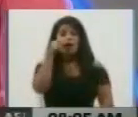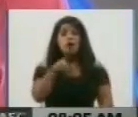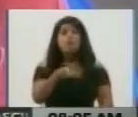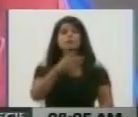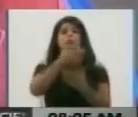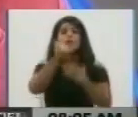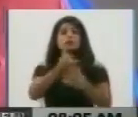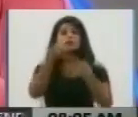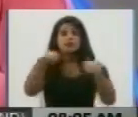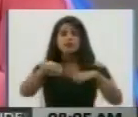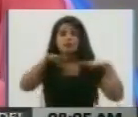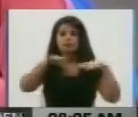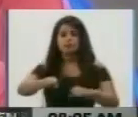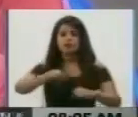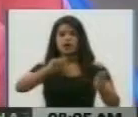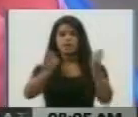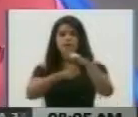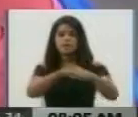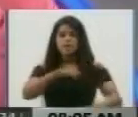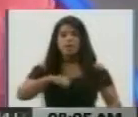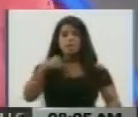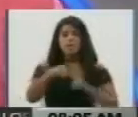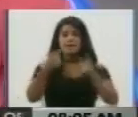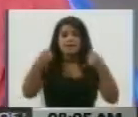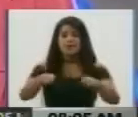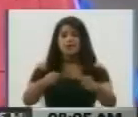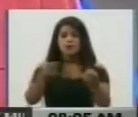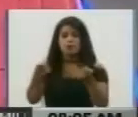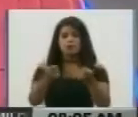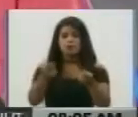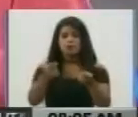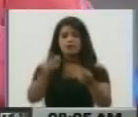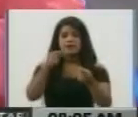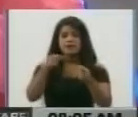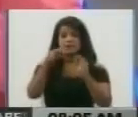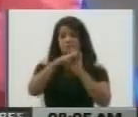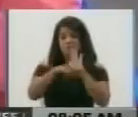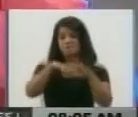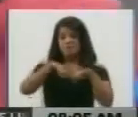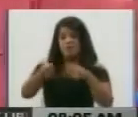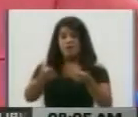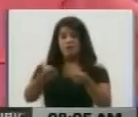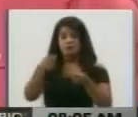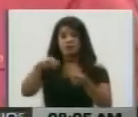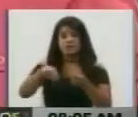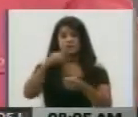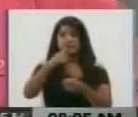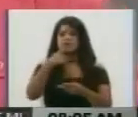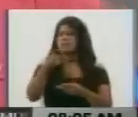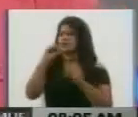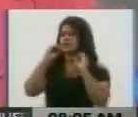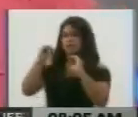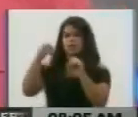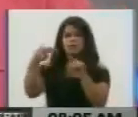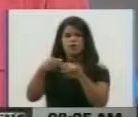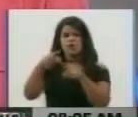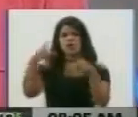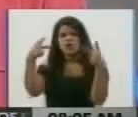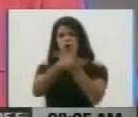de instauración de las reglas del capitalismo salvaje en Venezuela. Y por eso nos dijeron cero barriles de petróleo para Cuba, y por